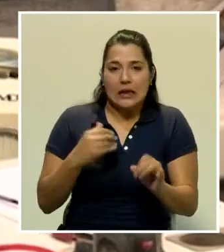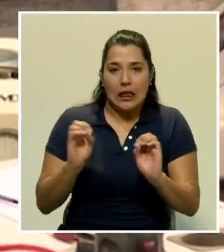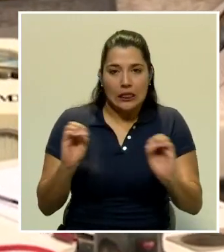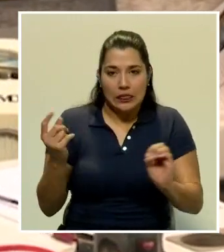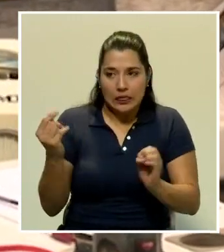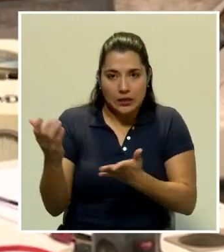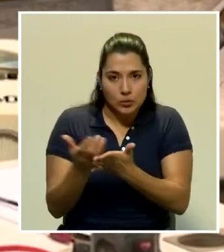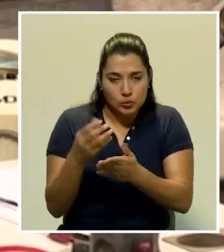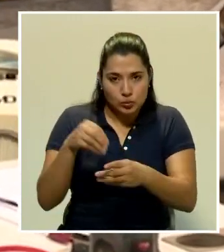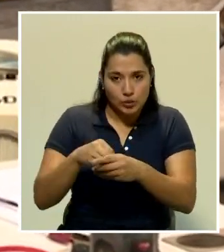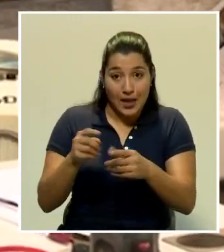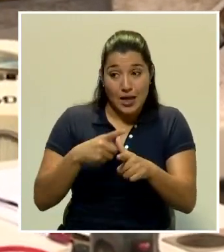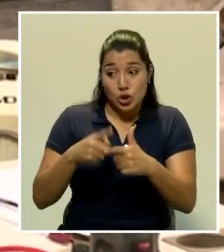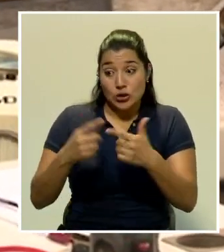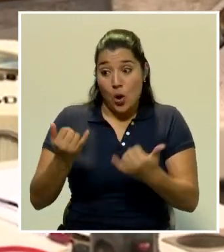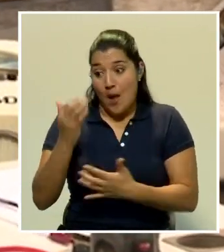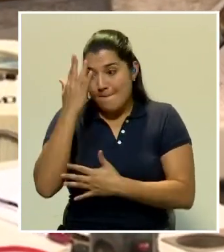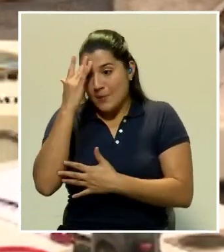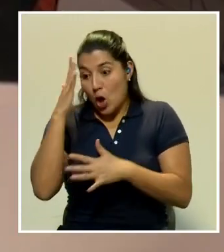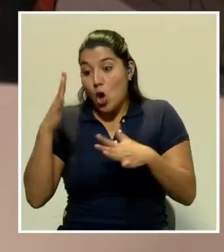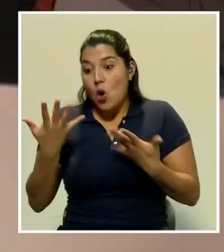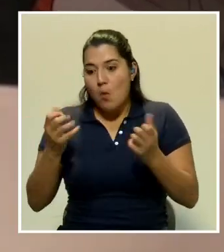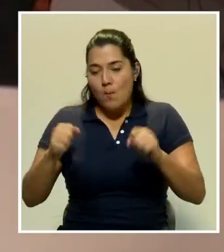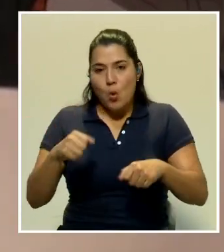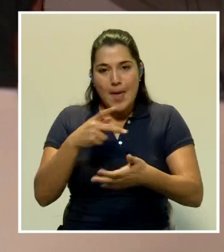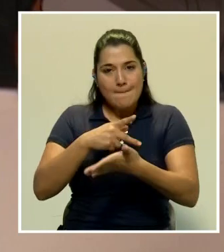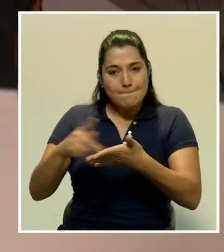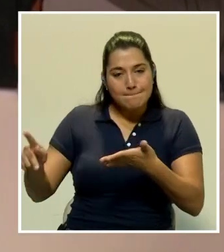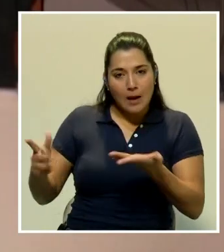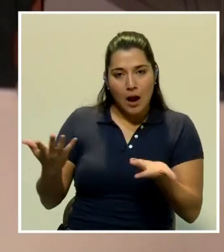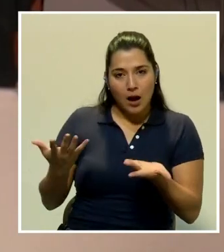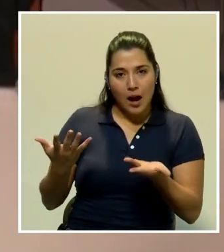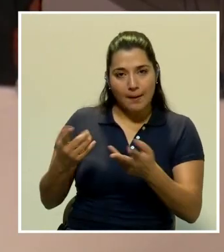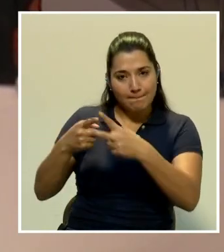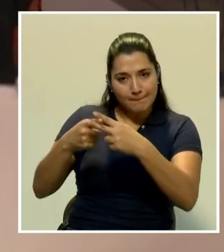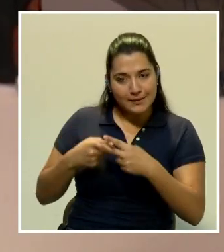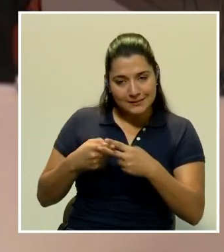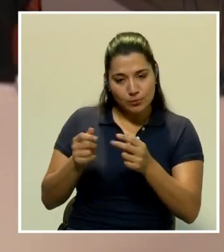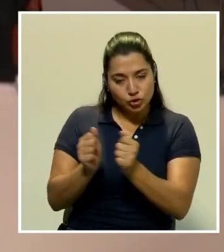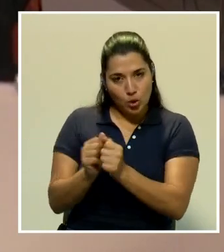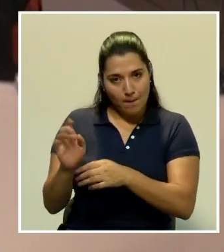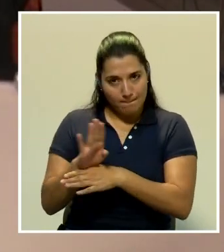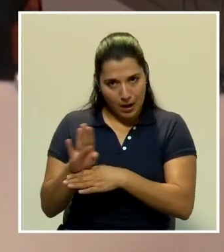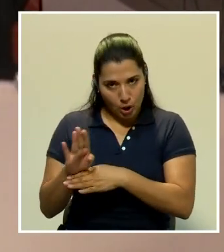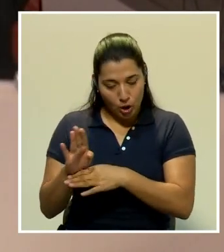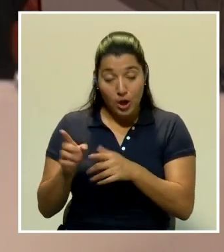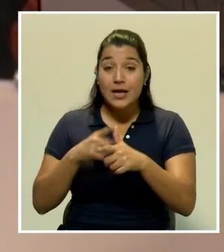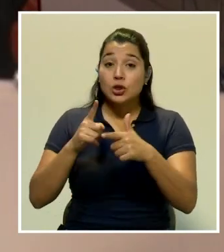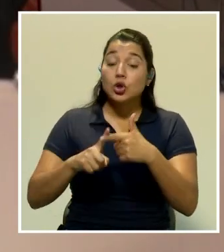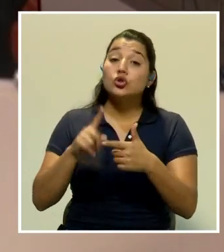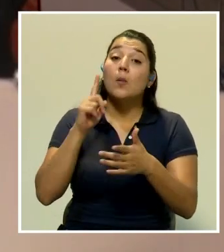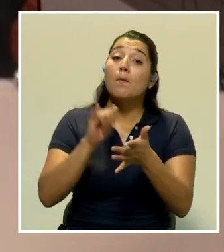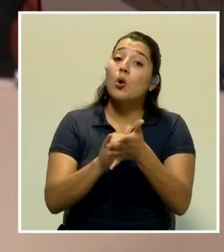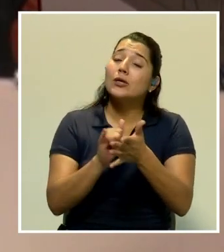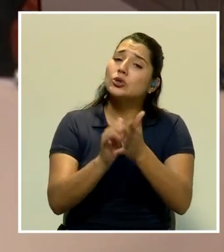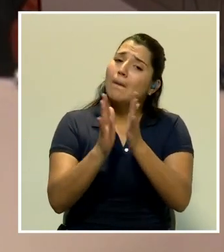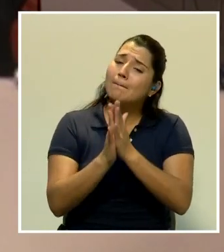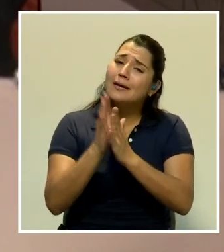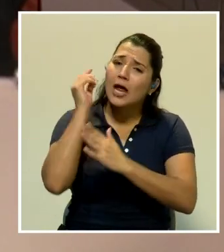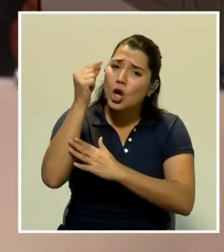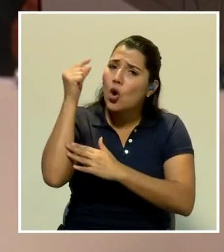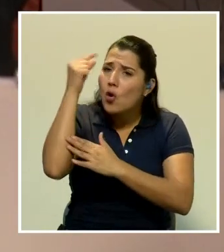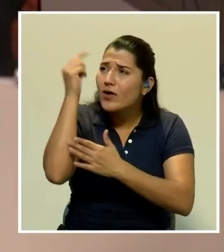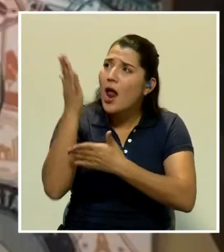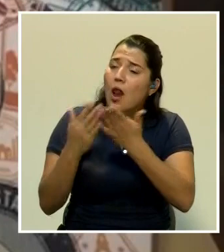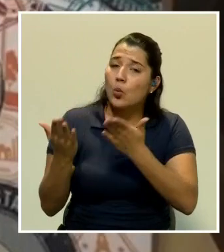lo que les preocupa el cómo pagarán las obligaciones con las entidades financieras. Por eso mismo solicitan al gobierno de algún tipo